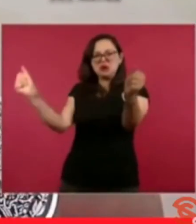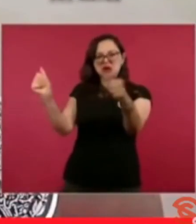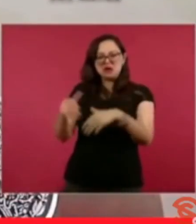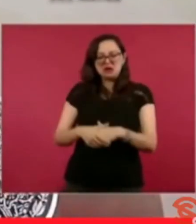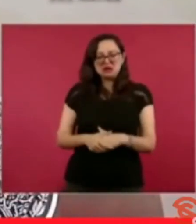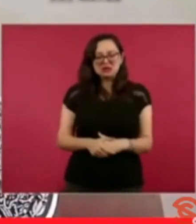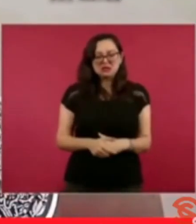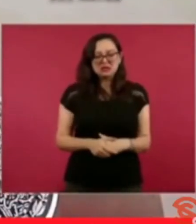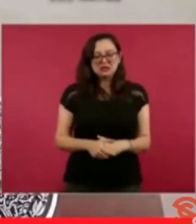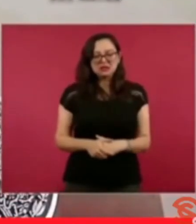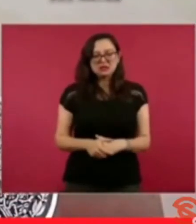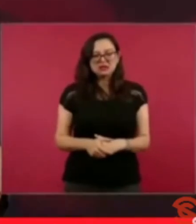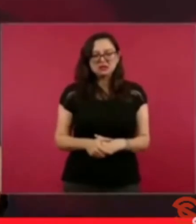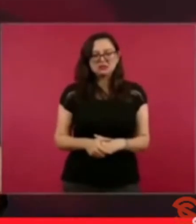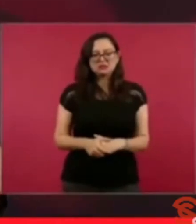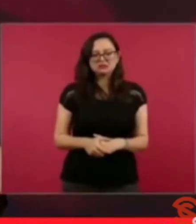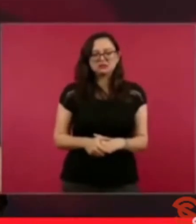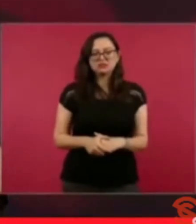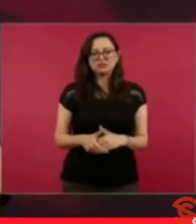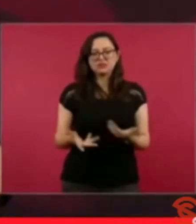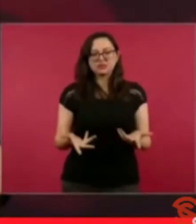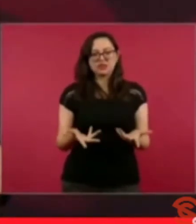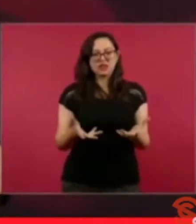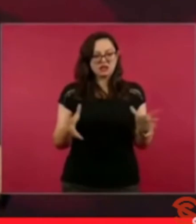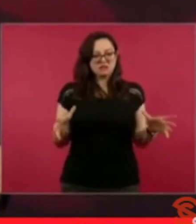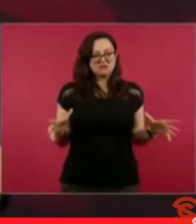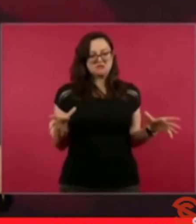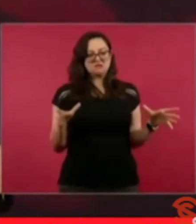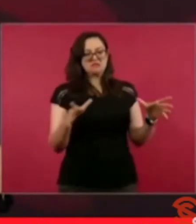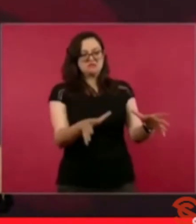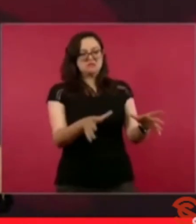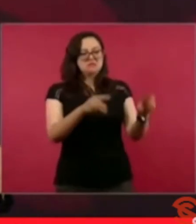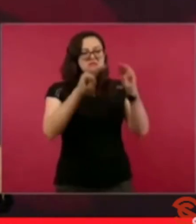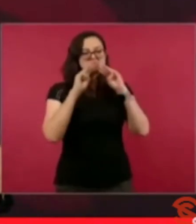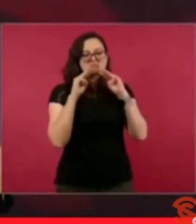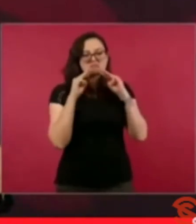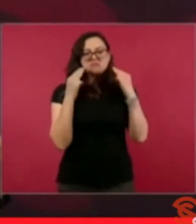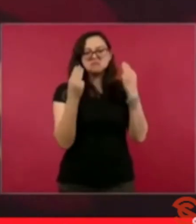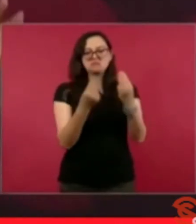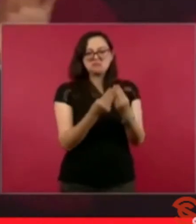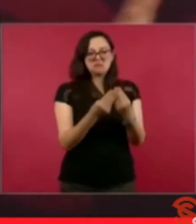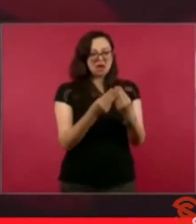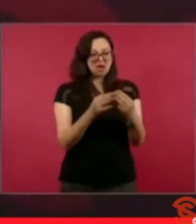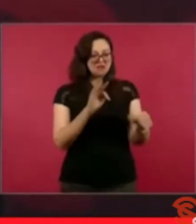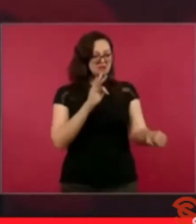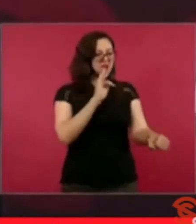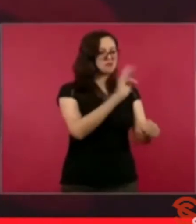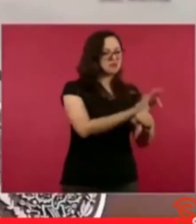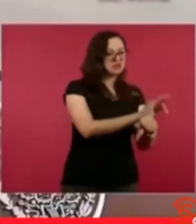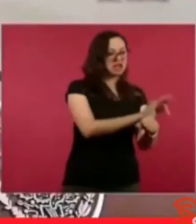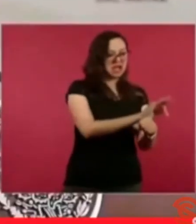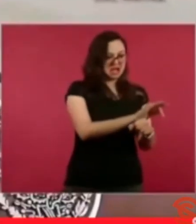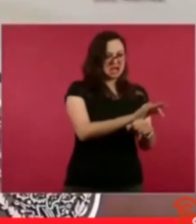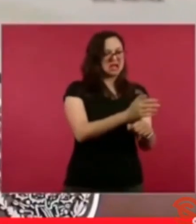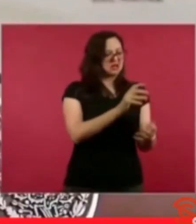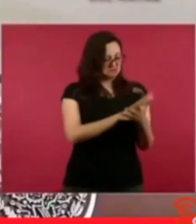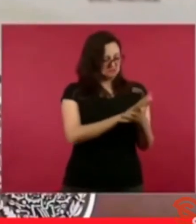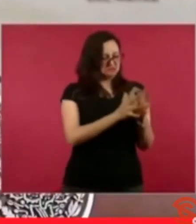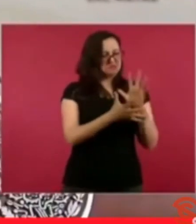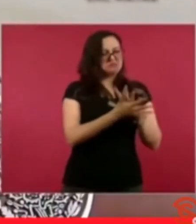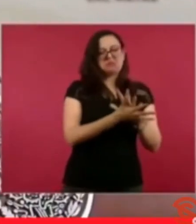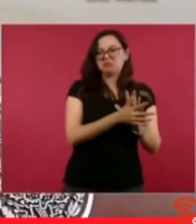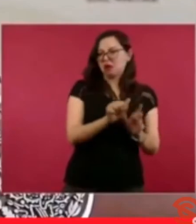por proteger a una banda y perseguir a otras.